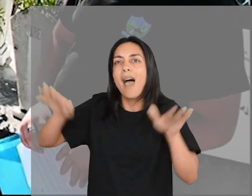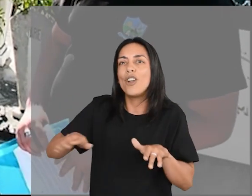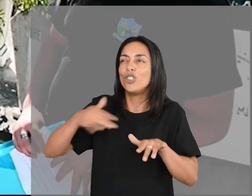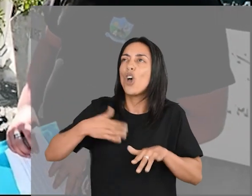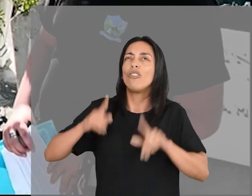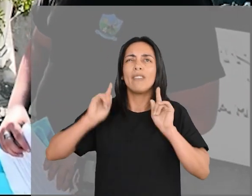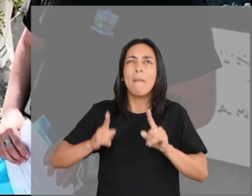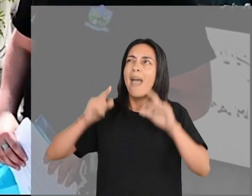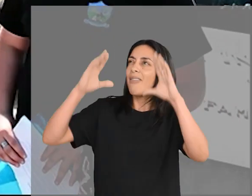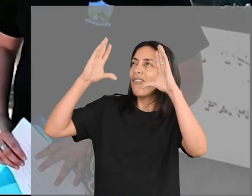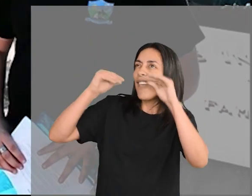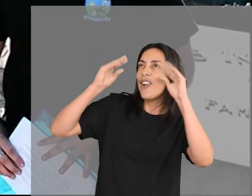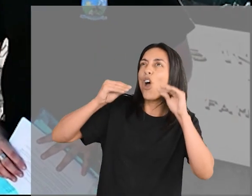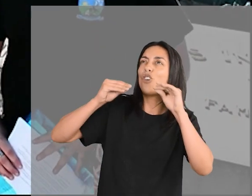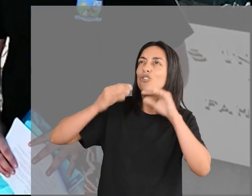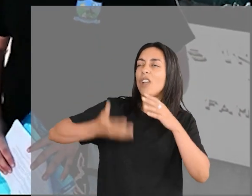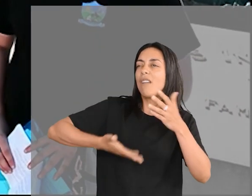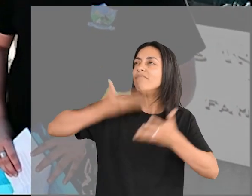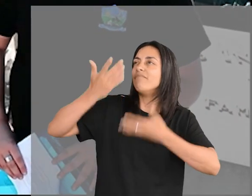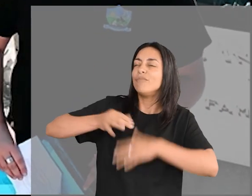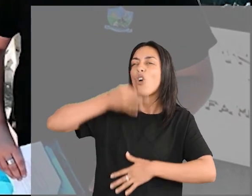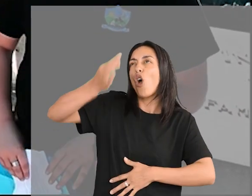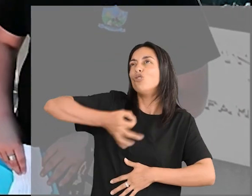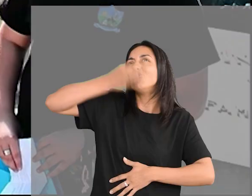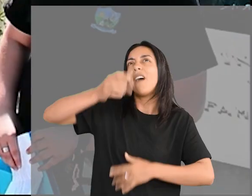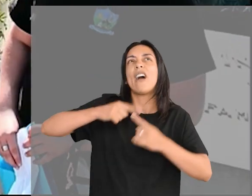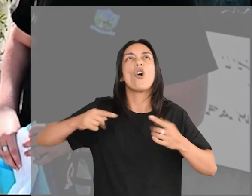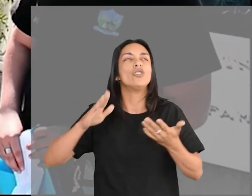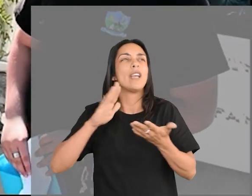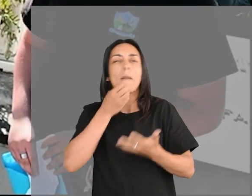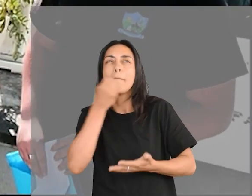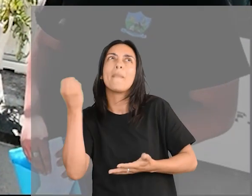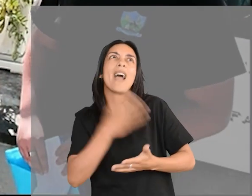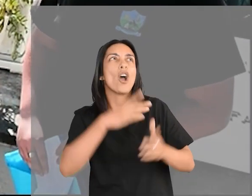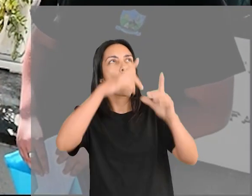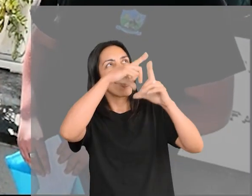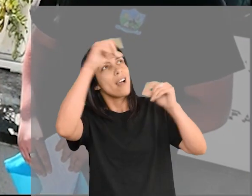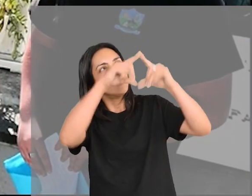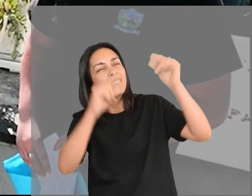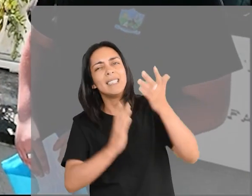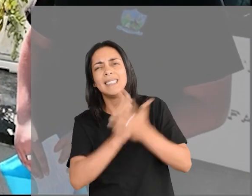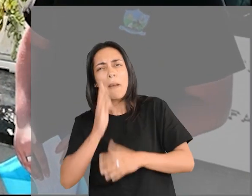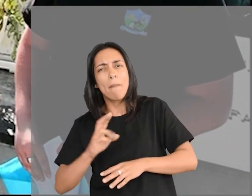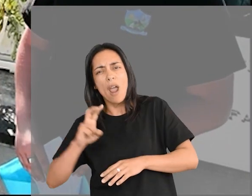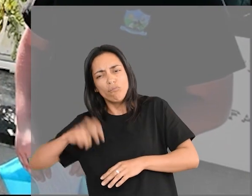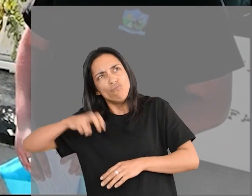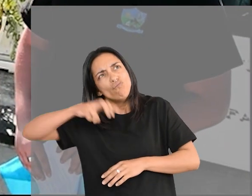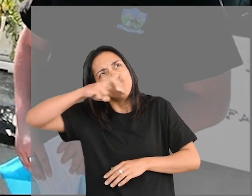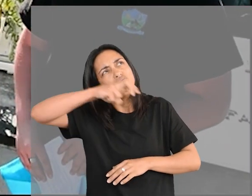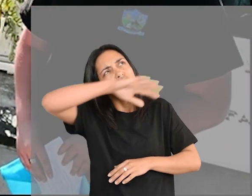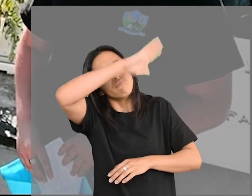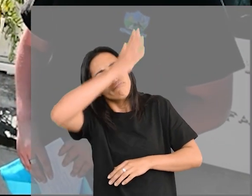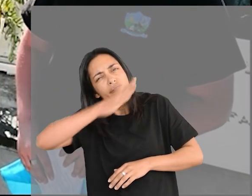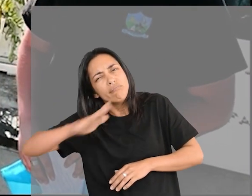pavo, para recuerdo su mejor estrella. Bajé y trepé los espinazos duros de las quebradas nuestras,